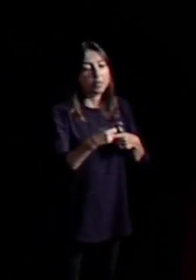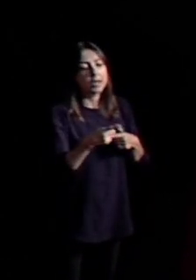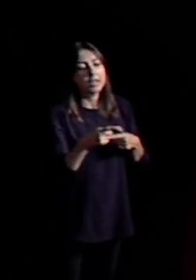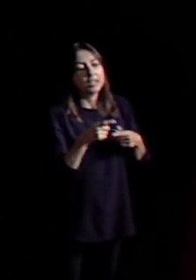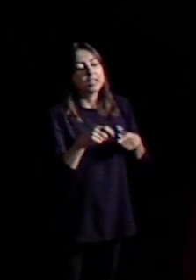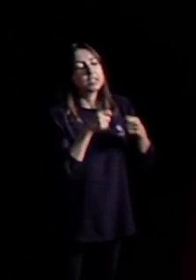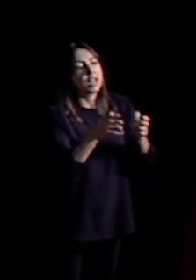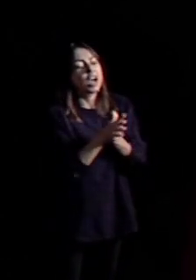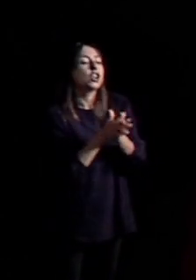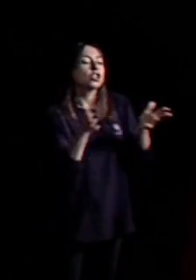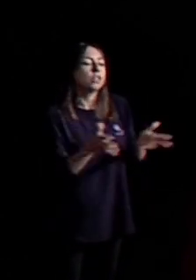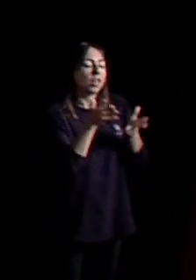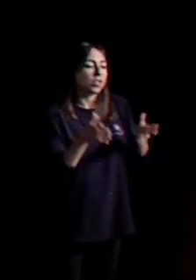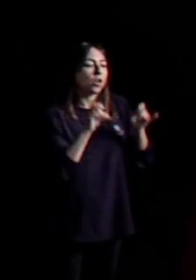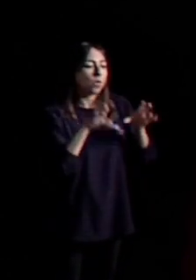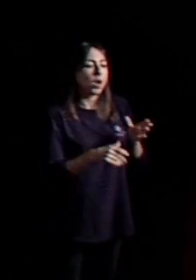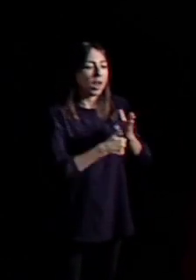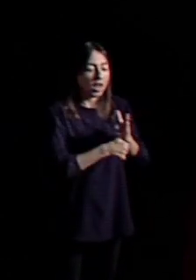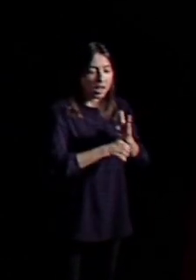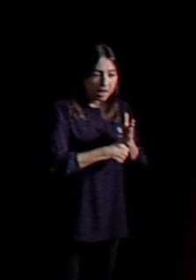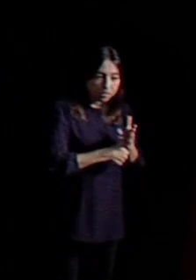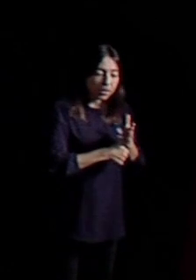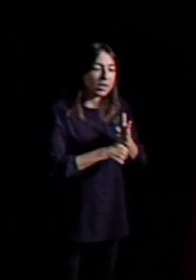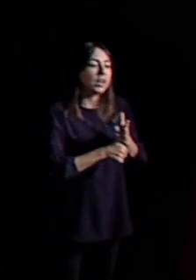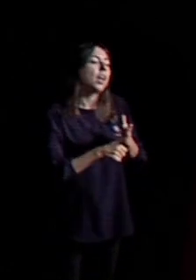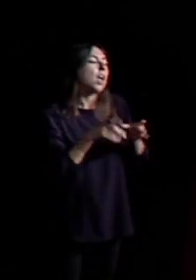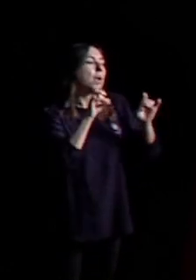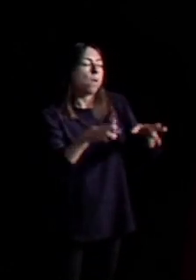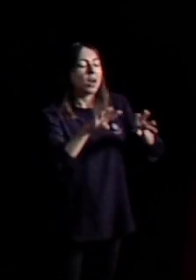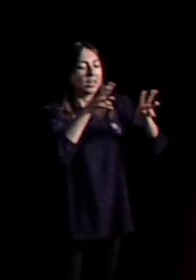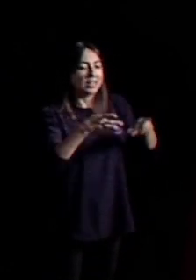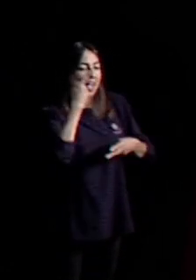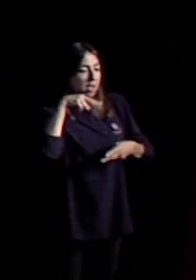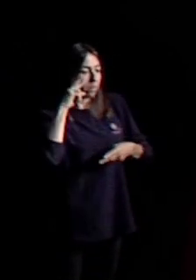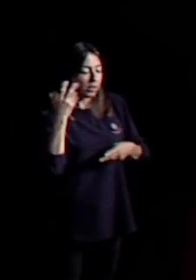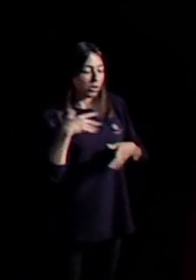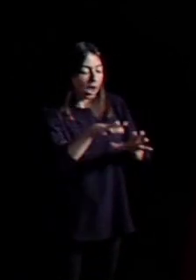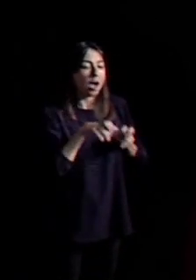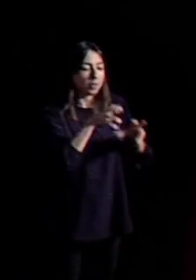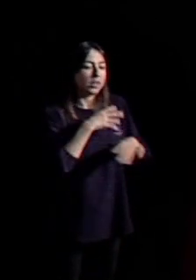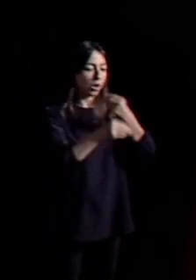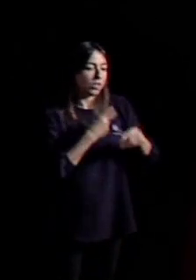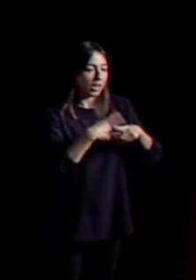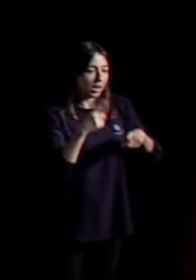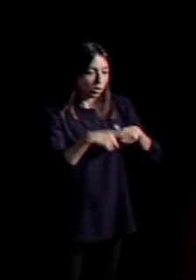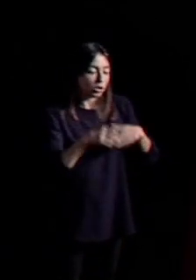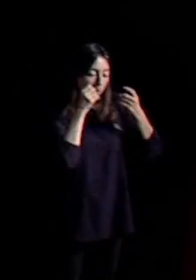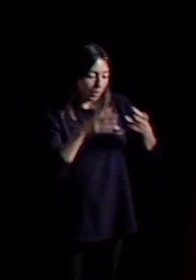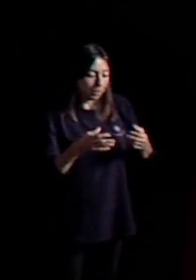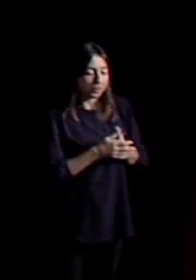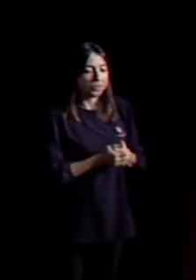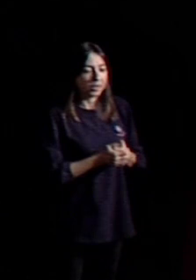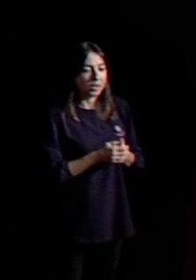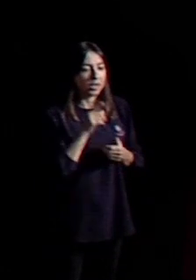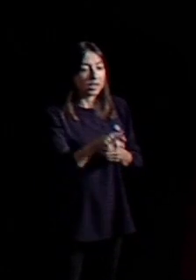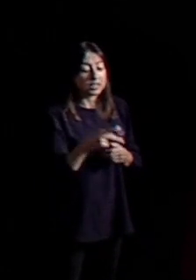de motivación pues un carnet que dice que es ciberexperto y tal, y aprendió a hacer las cosas bien. Esas son